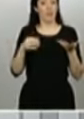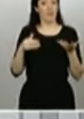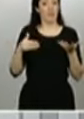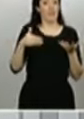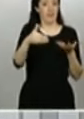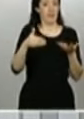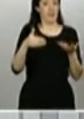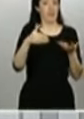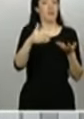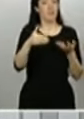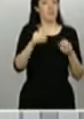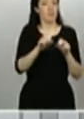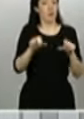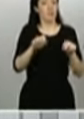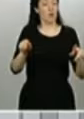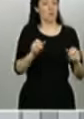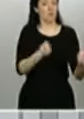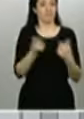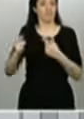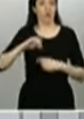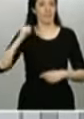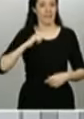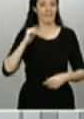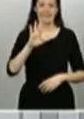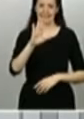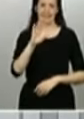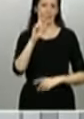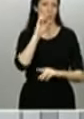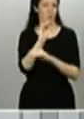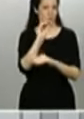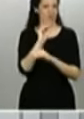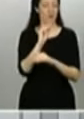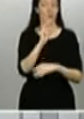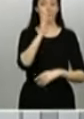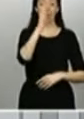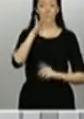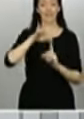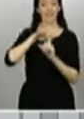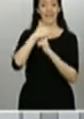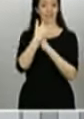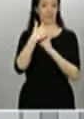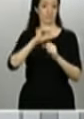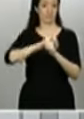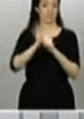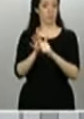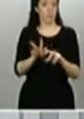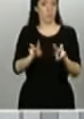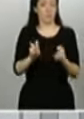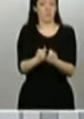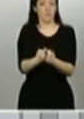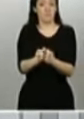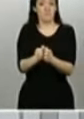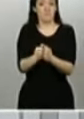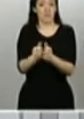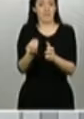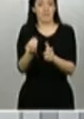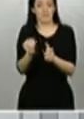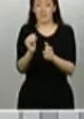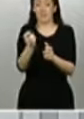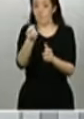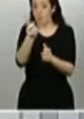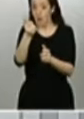número de fallecidos se ha estabilizado por segundo día consecutivo, ya que baja de los 200, siendo el número total de muertos por causa del coronavirus